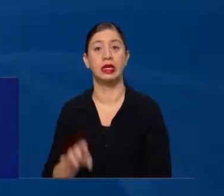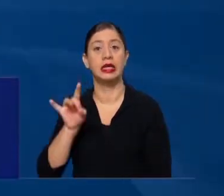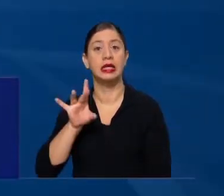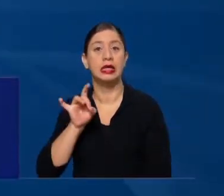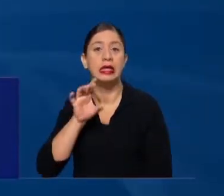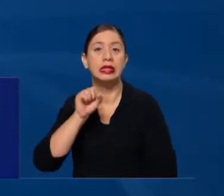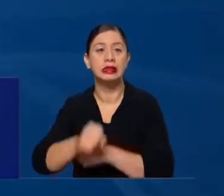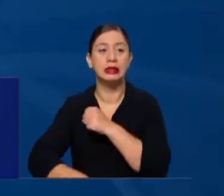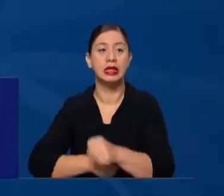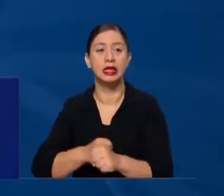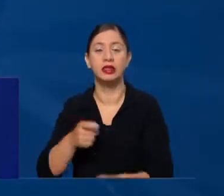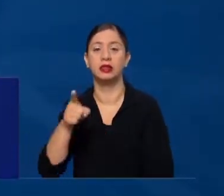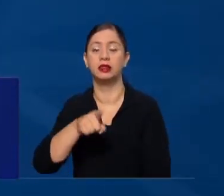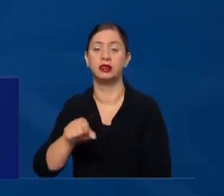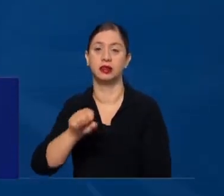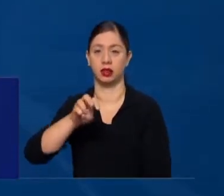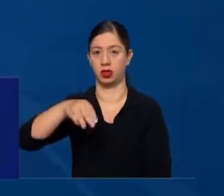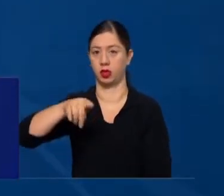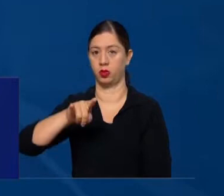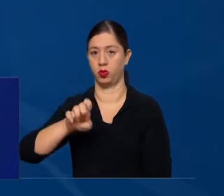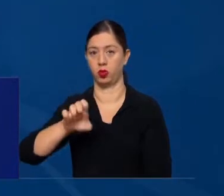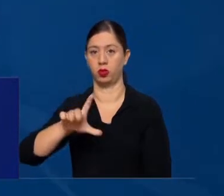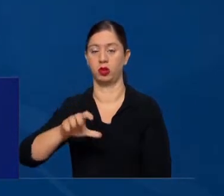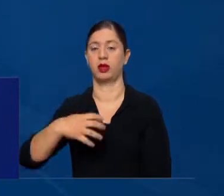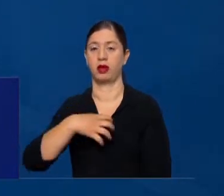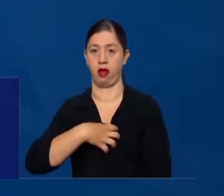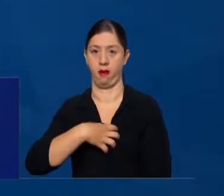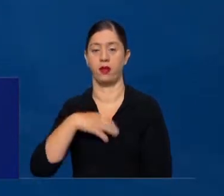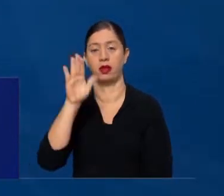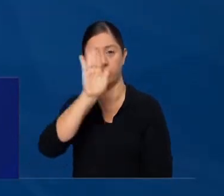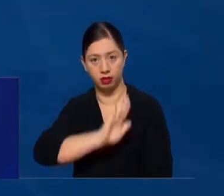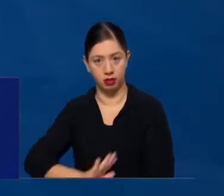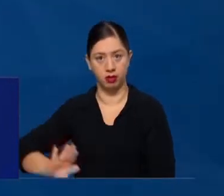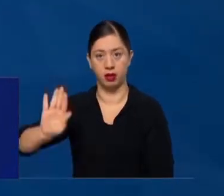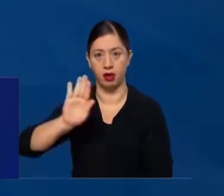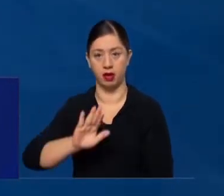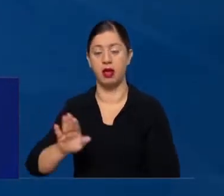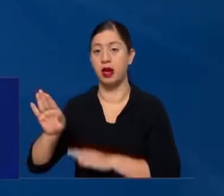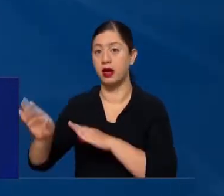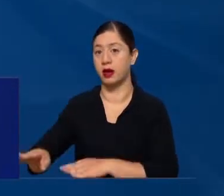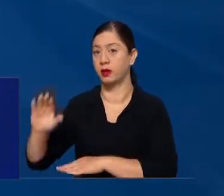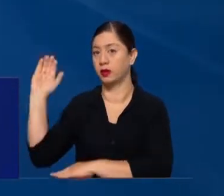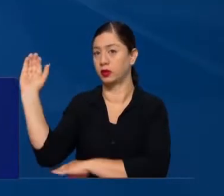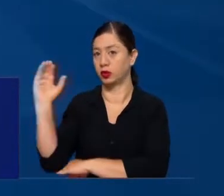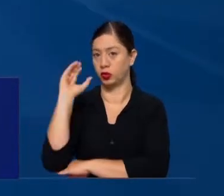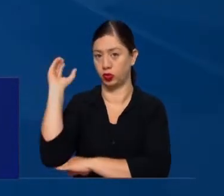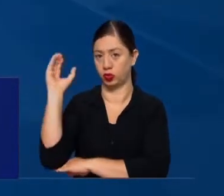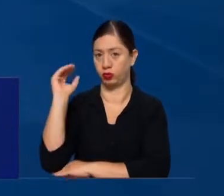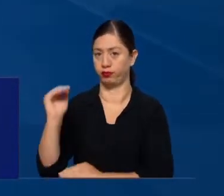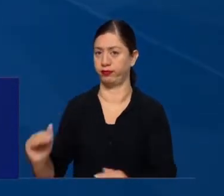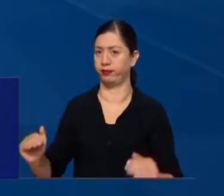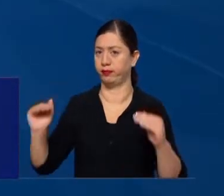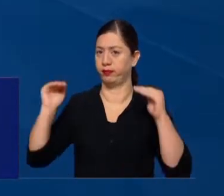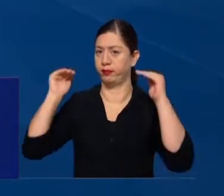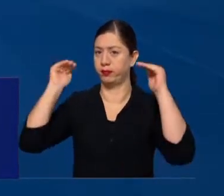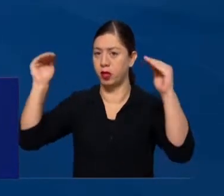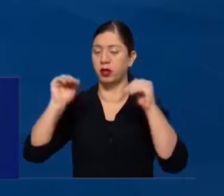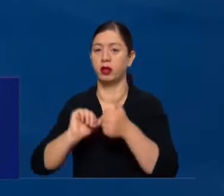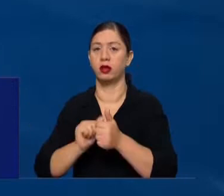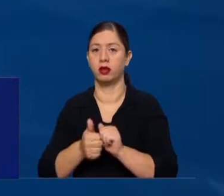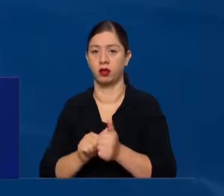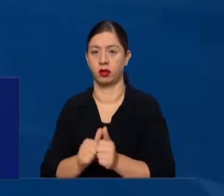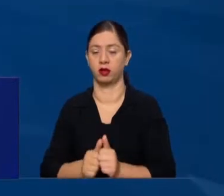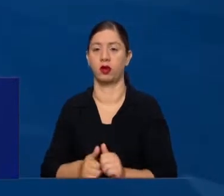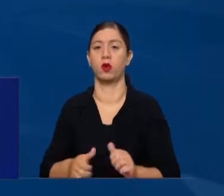15 años, Samuel ha sido campeón departamental y representando a Colombia en competencias de alto rendimiento como los